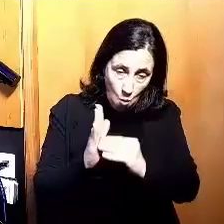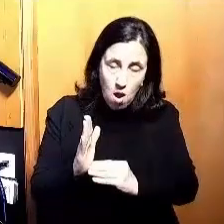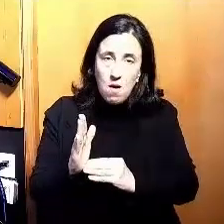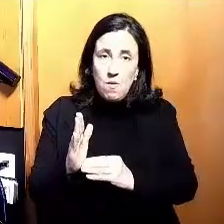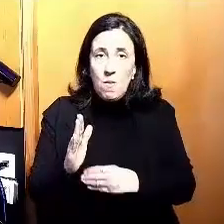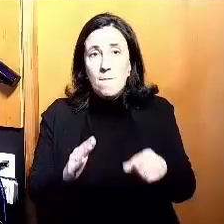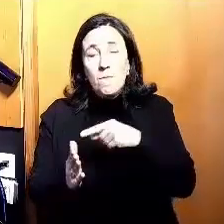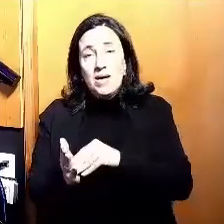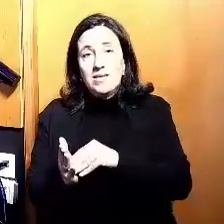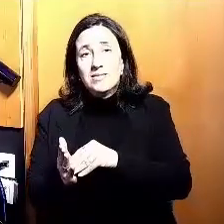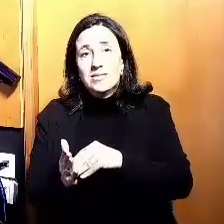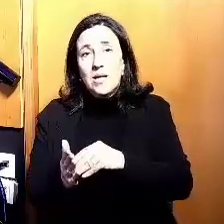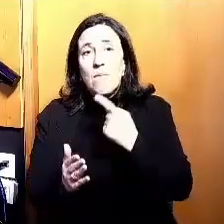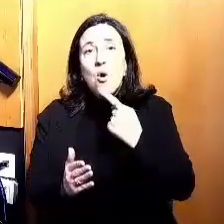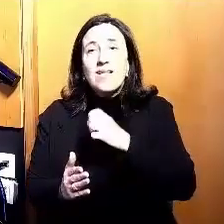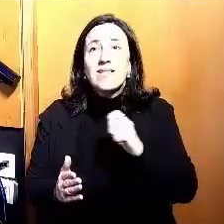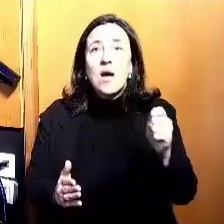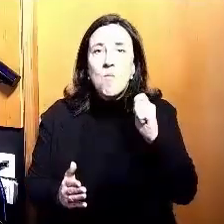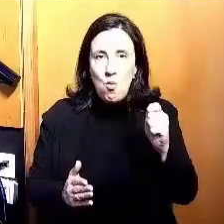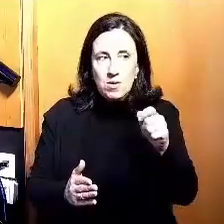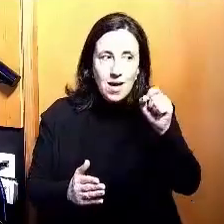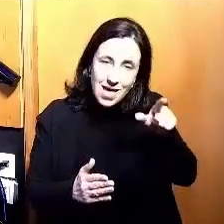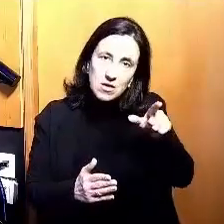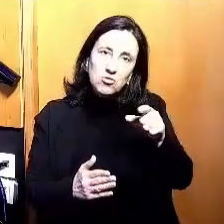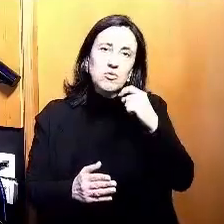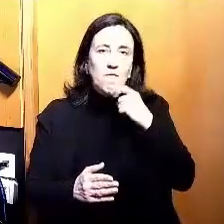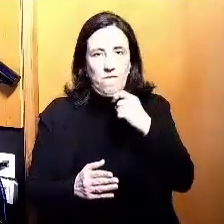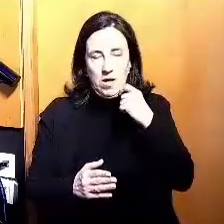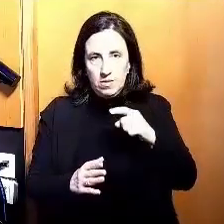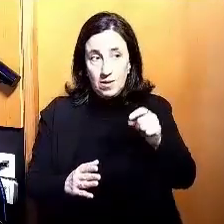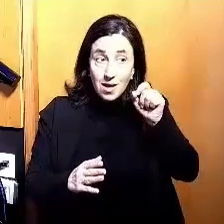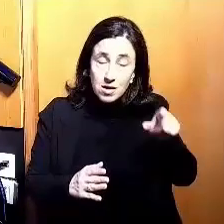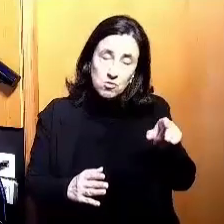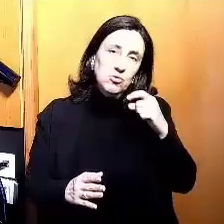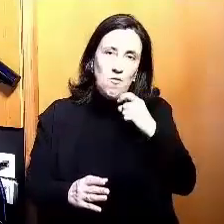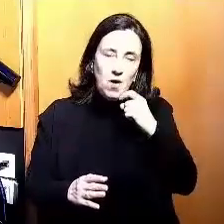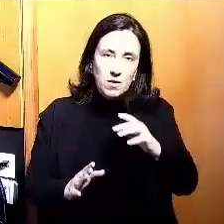es algo que nos ha faltado y bueno,